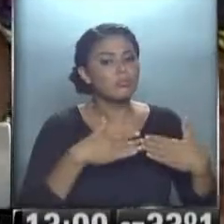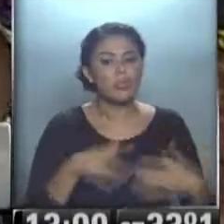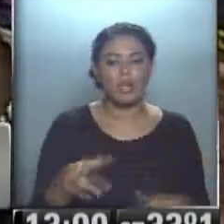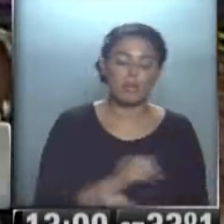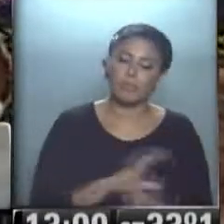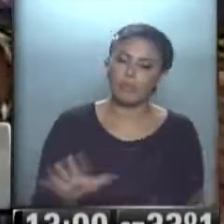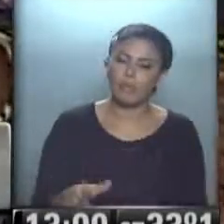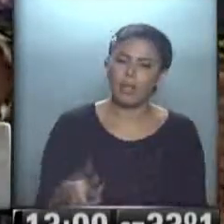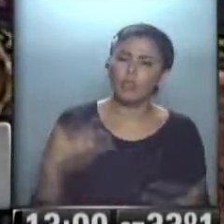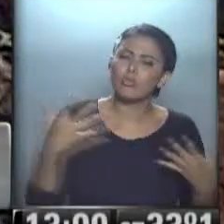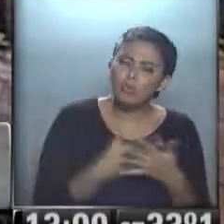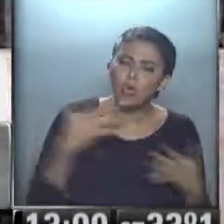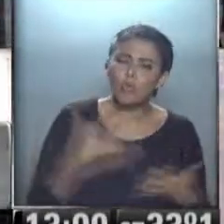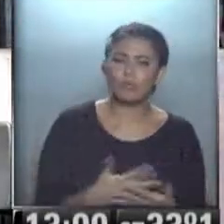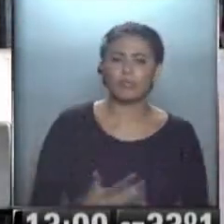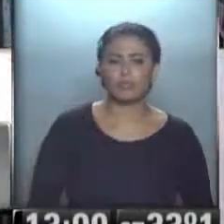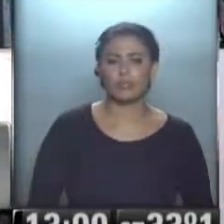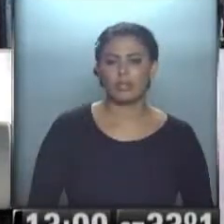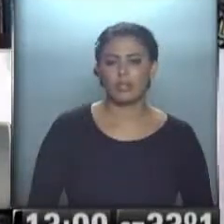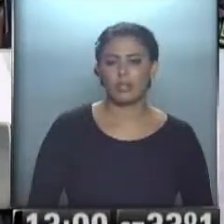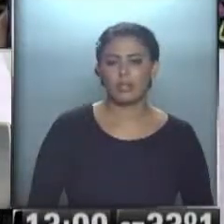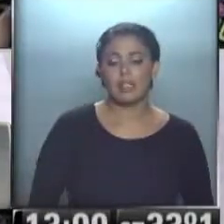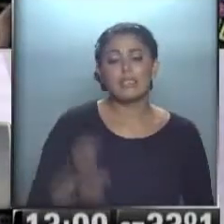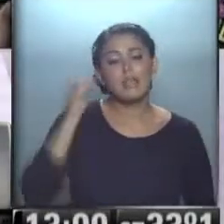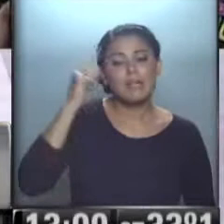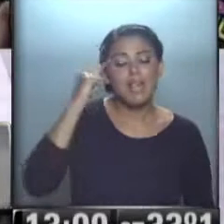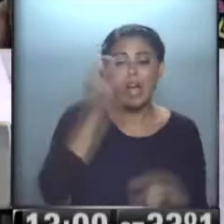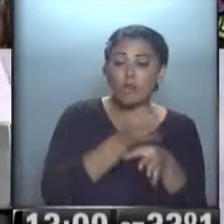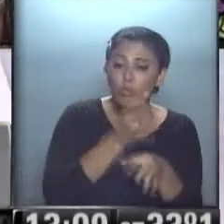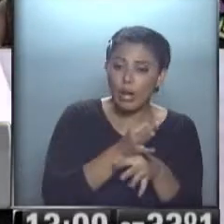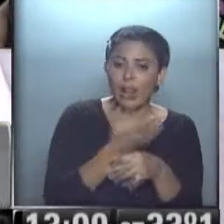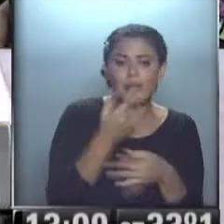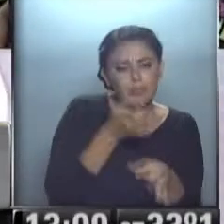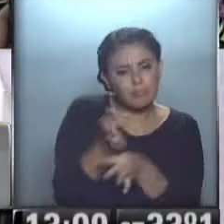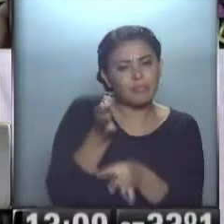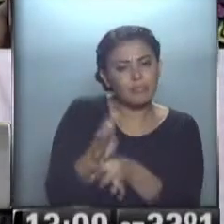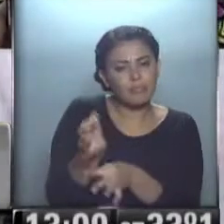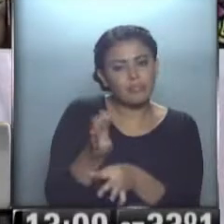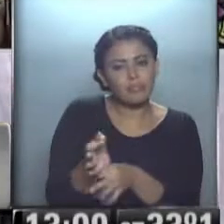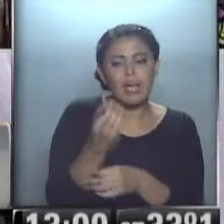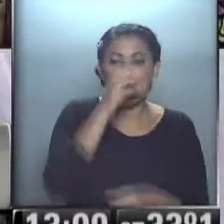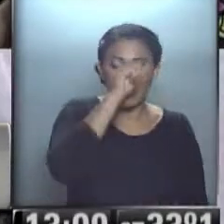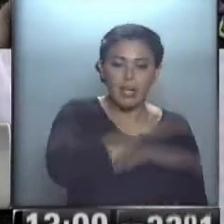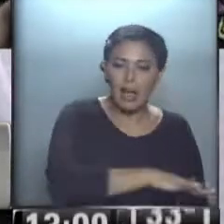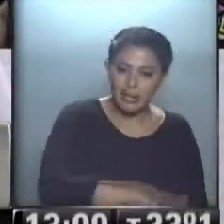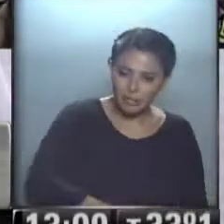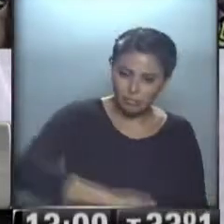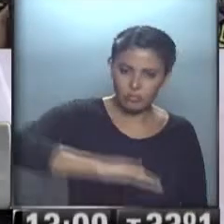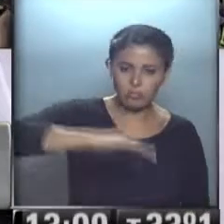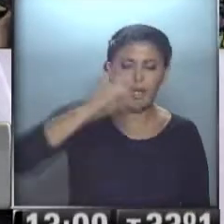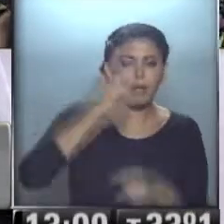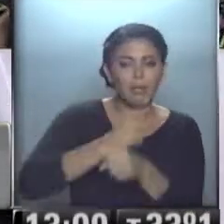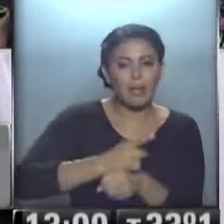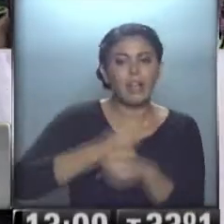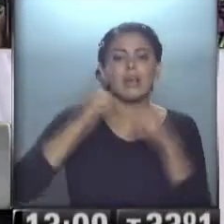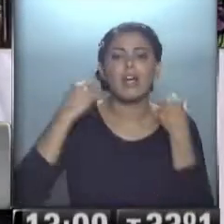Pésimo, con mucho dolor, porque pensar en un colegio para la educación desde el jardín para él, la primaria y